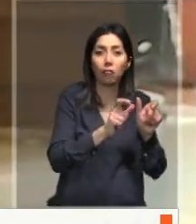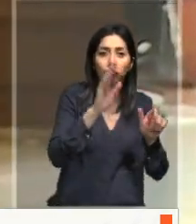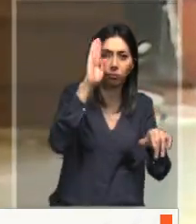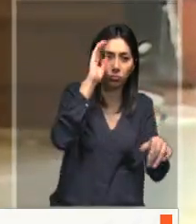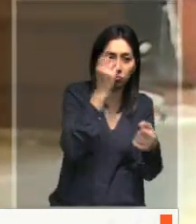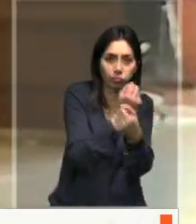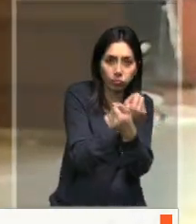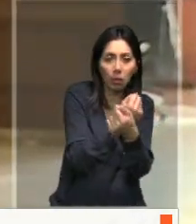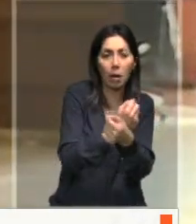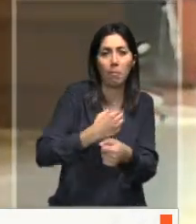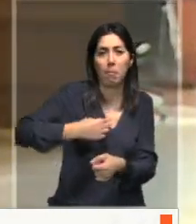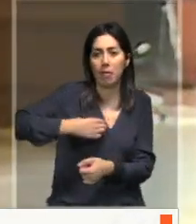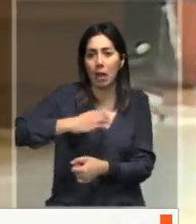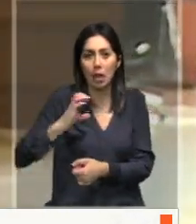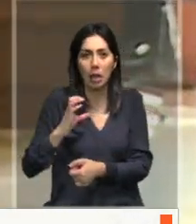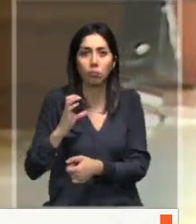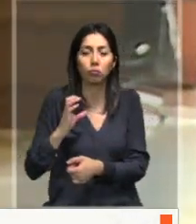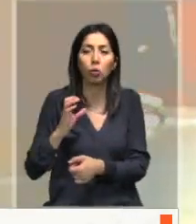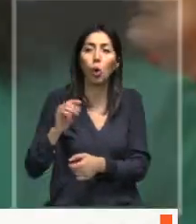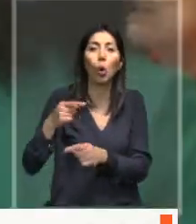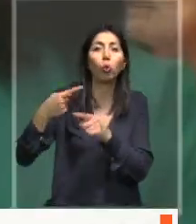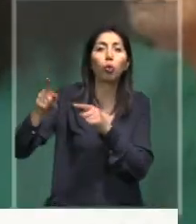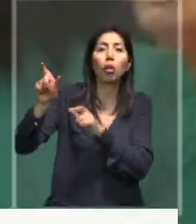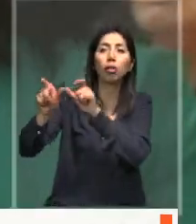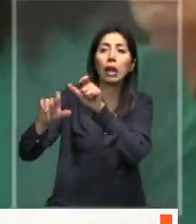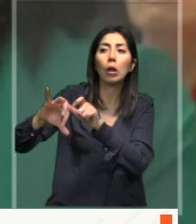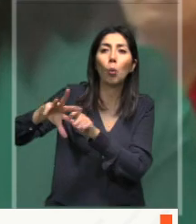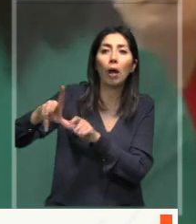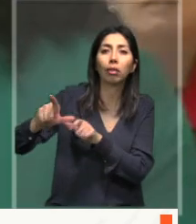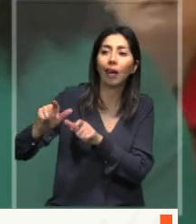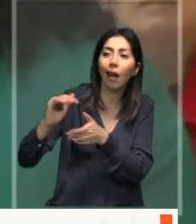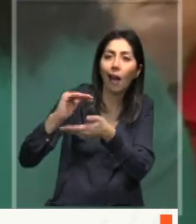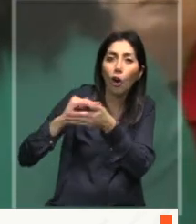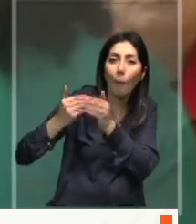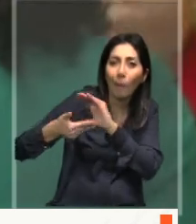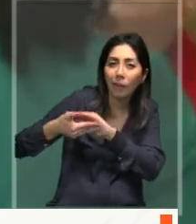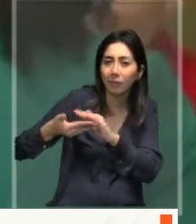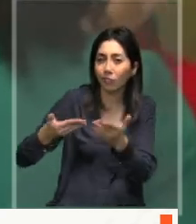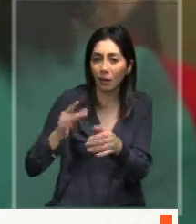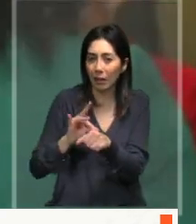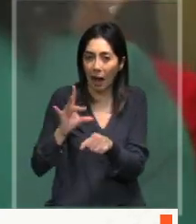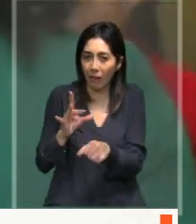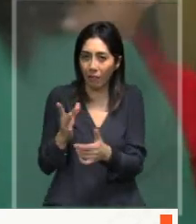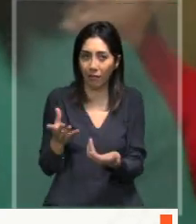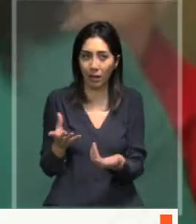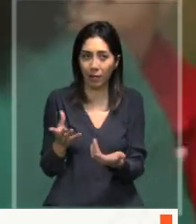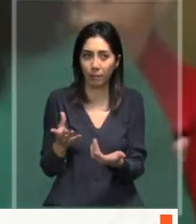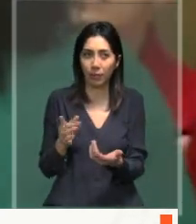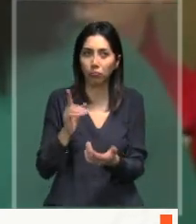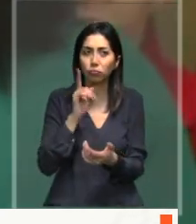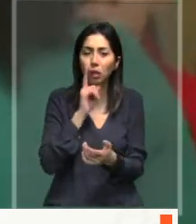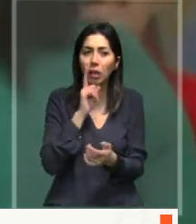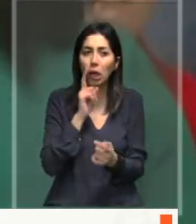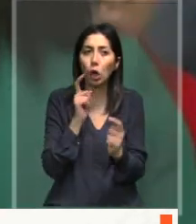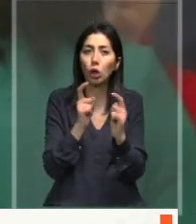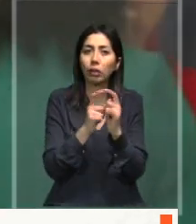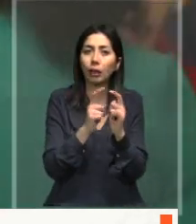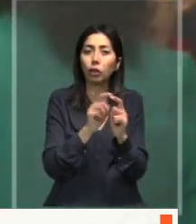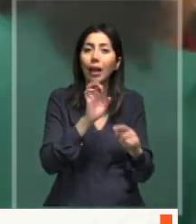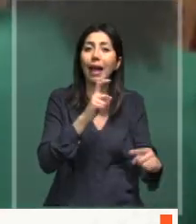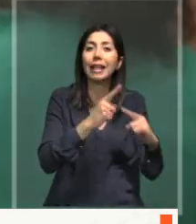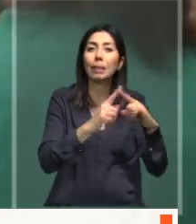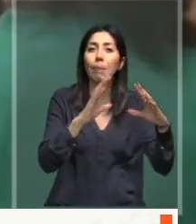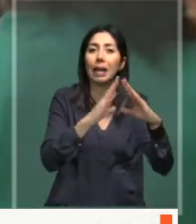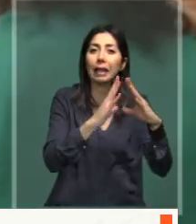seguridad con delincuentes ya habituales y con prontuarios. Nada justifica que tengan este punto de contacto primero con exmilitares extranjeros,